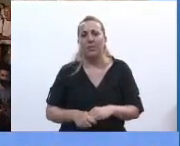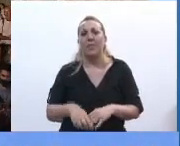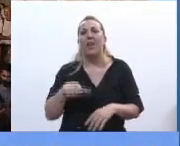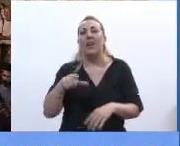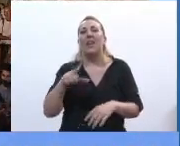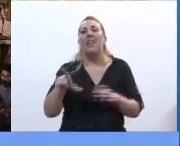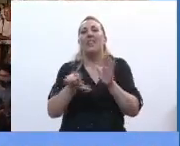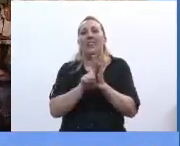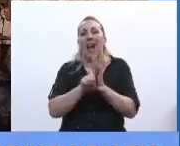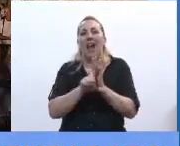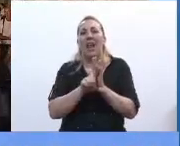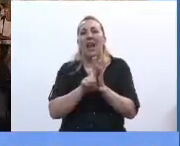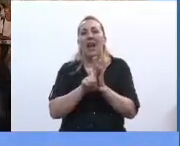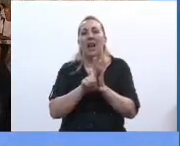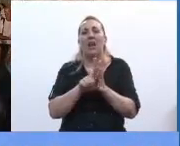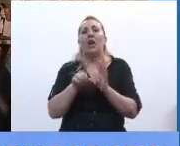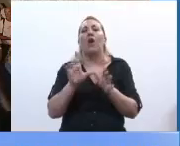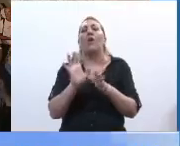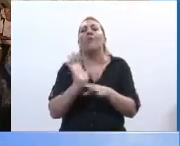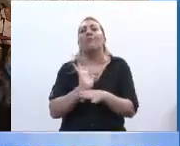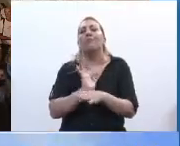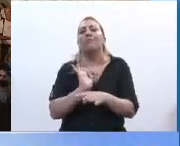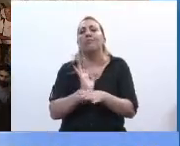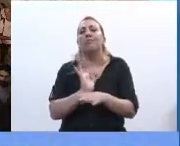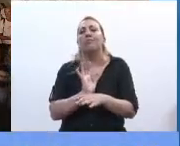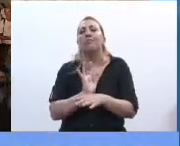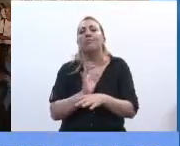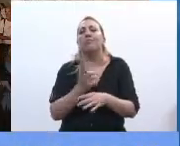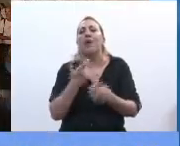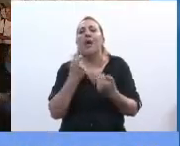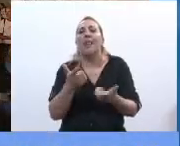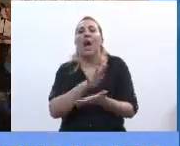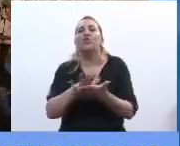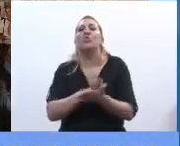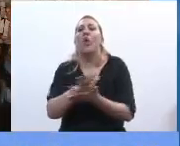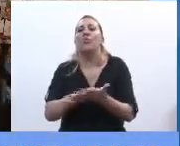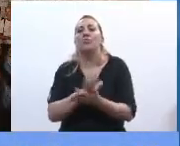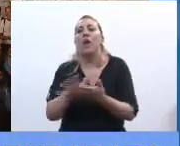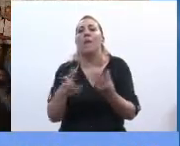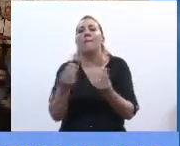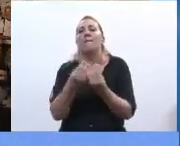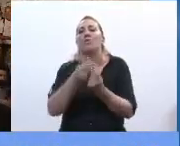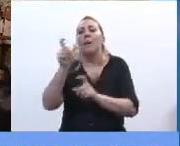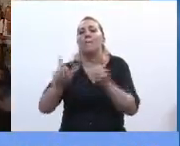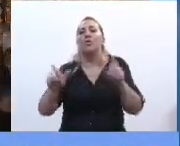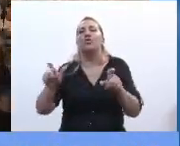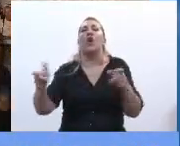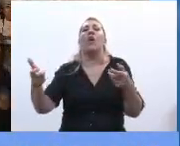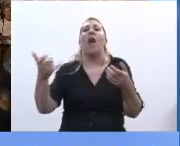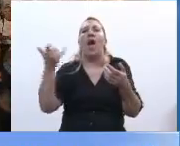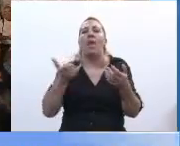de esta ley respuesta a todo una demanda ya toda una movilización